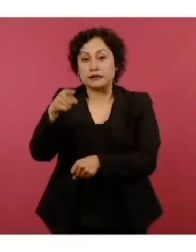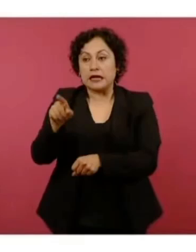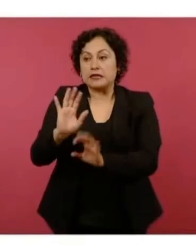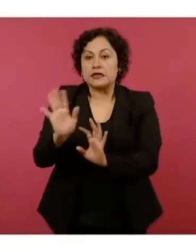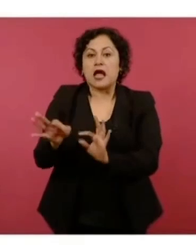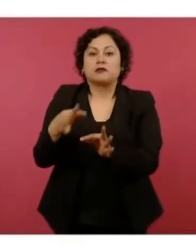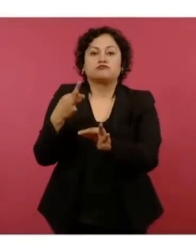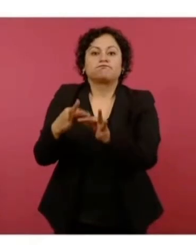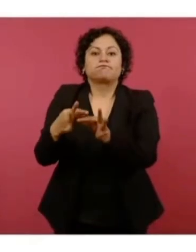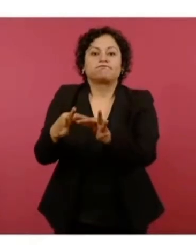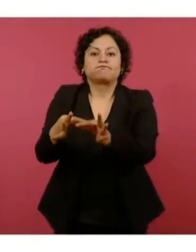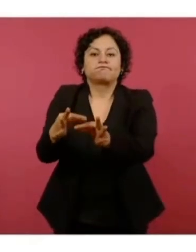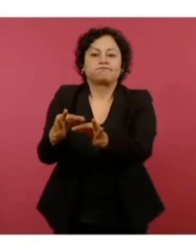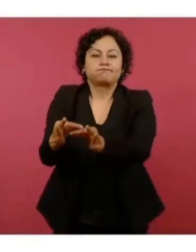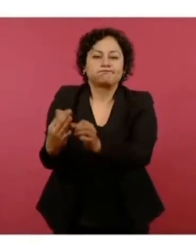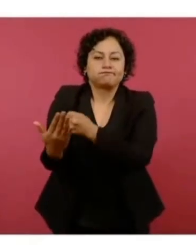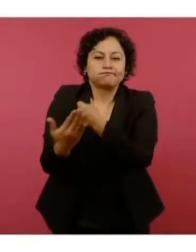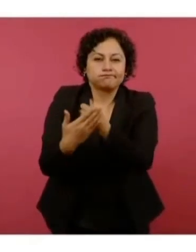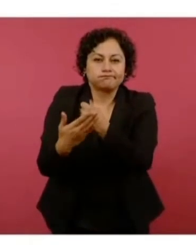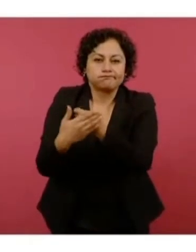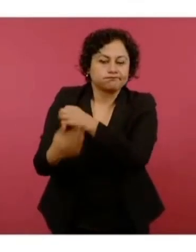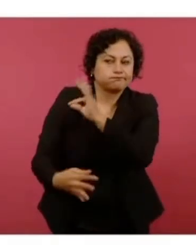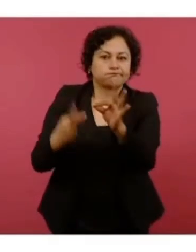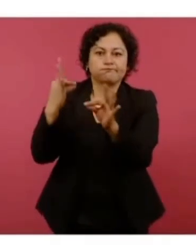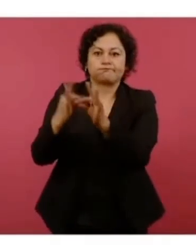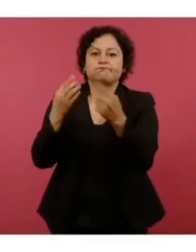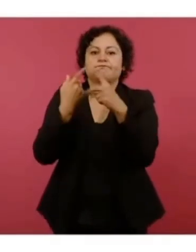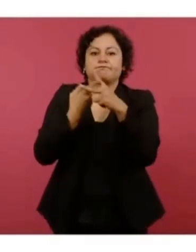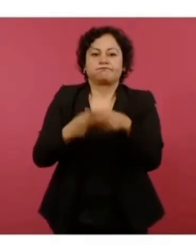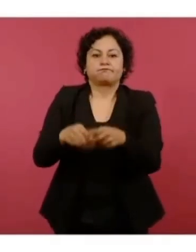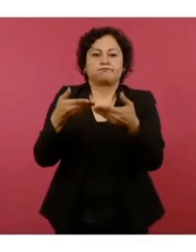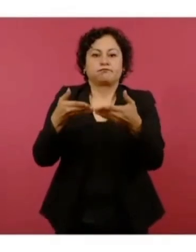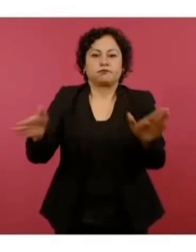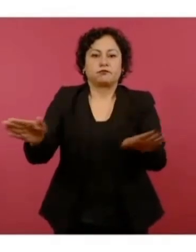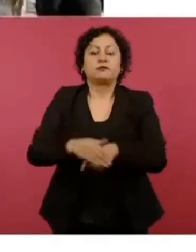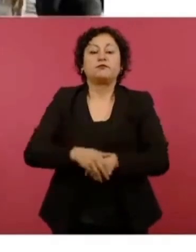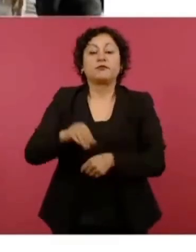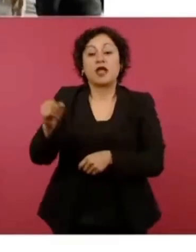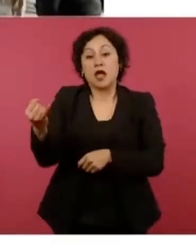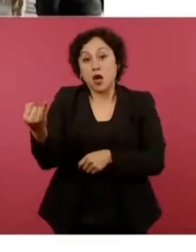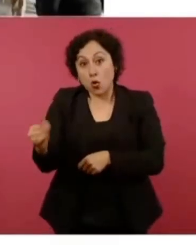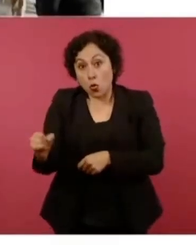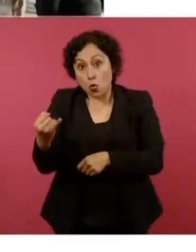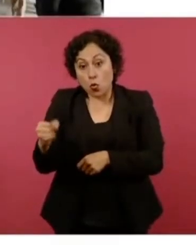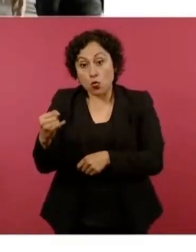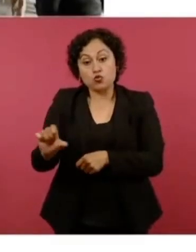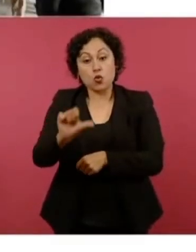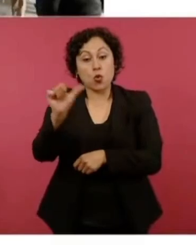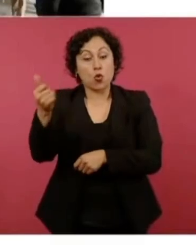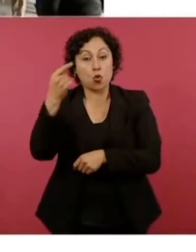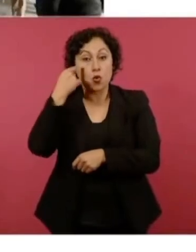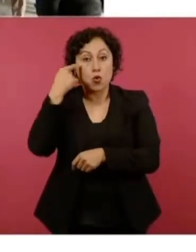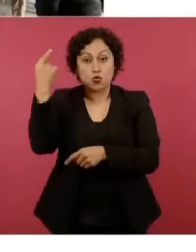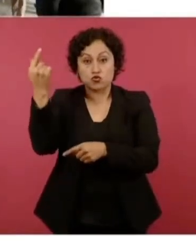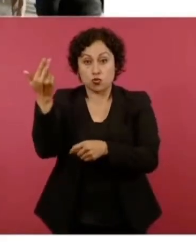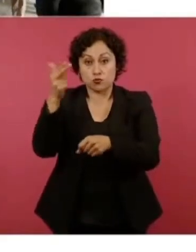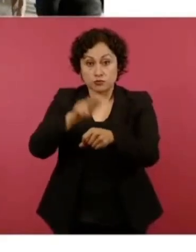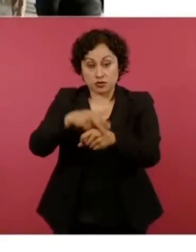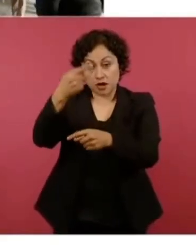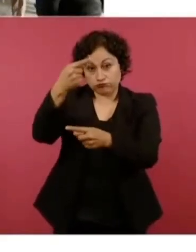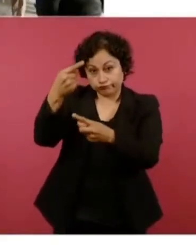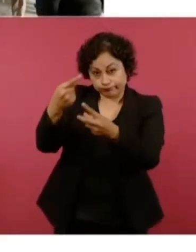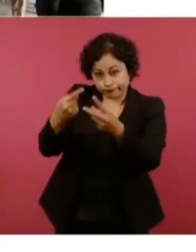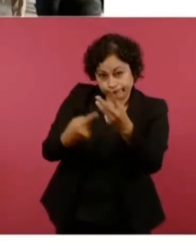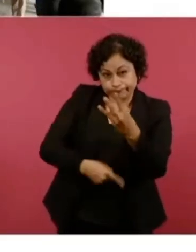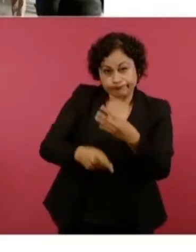puesta en operación. Después, en la siguiente, en junio, el Hospital de Santa Rosalía en Mulegé, el Hospital General de Matamoros en